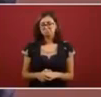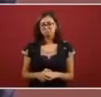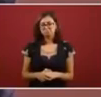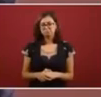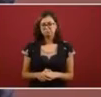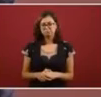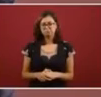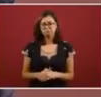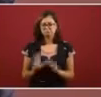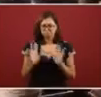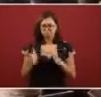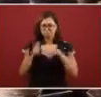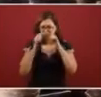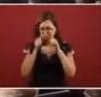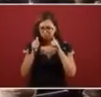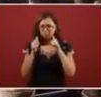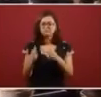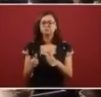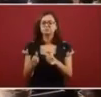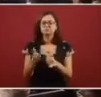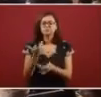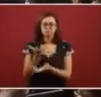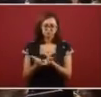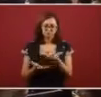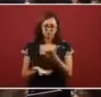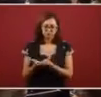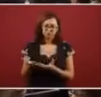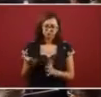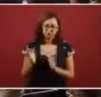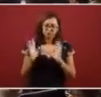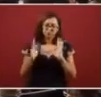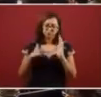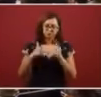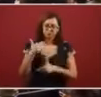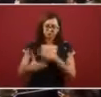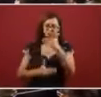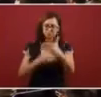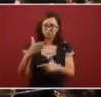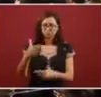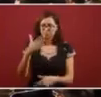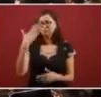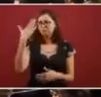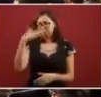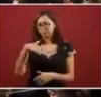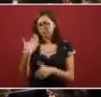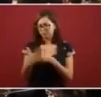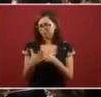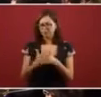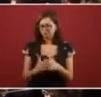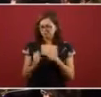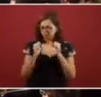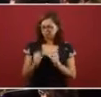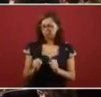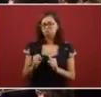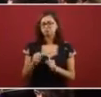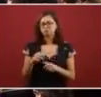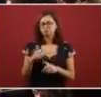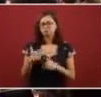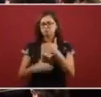pues actuando. Y yo espero que va a haber buenos resultados. Se está trabajando en